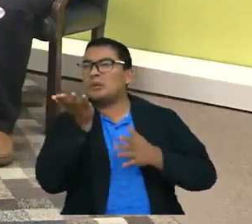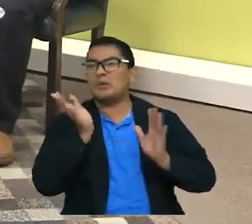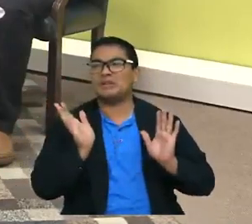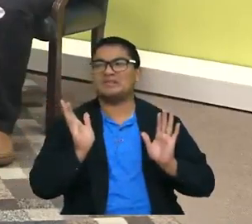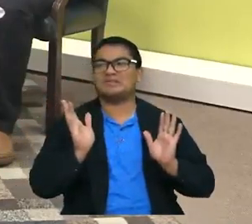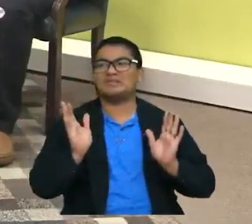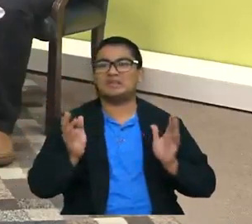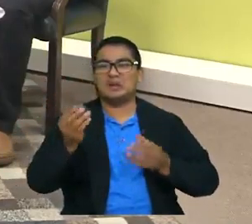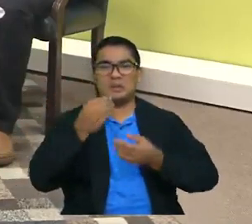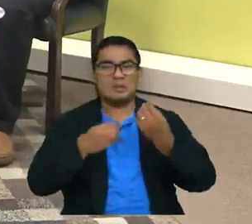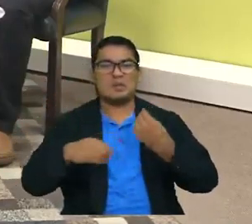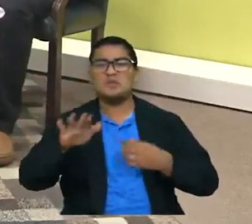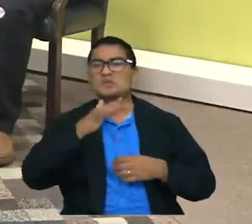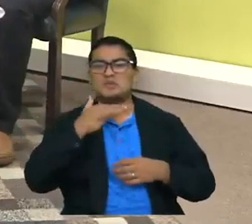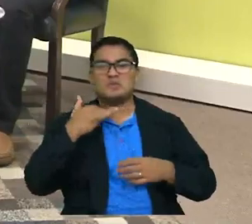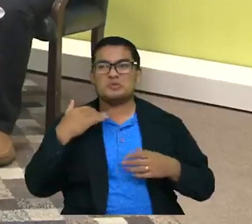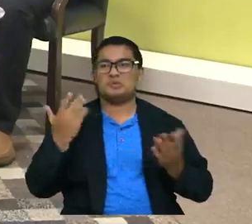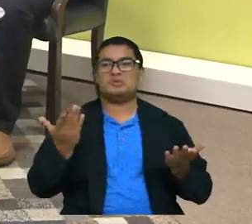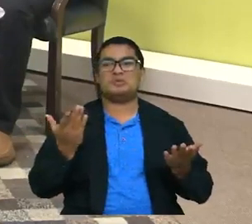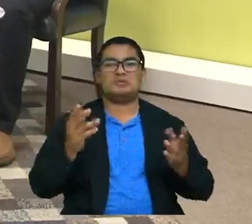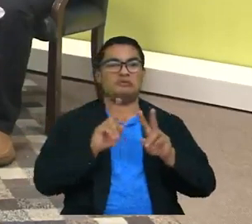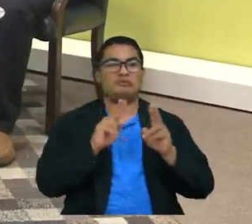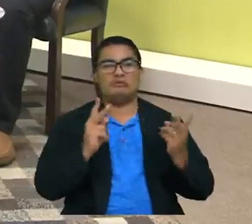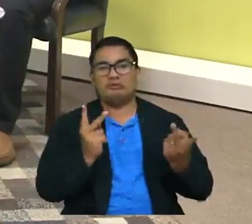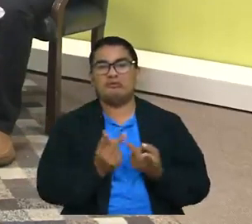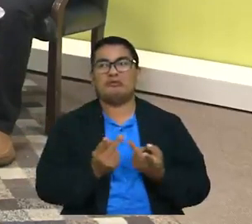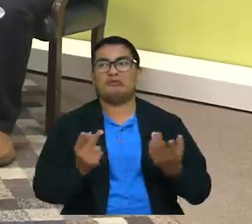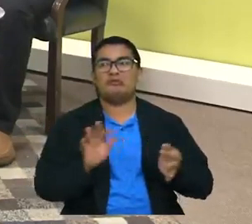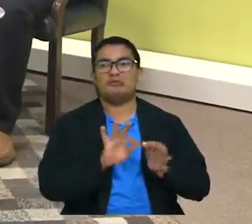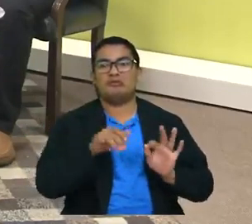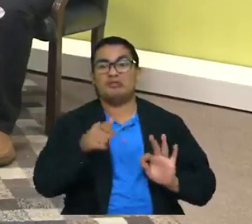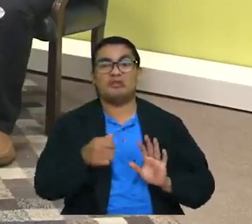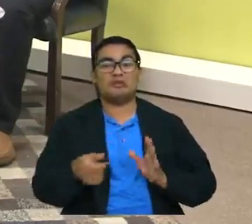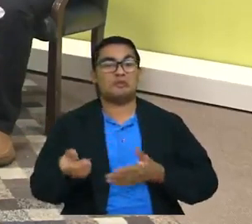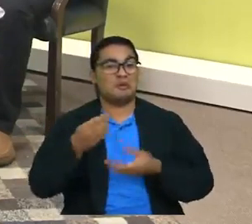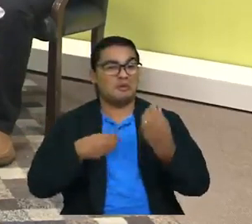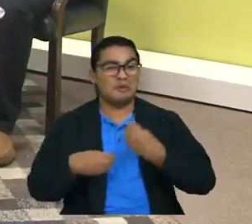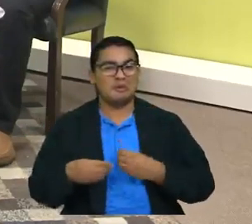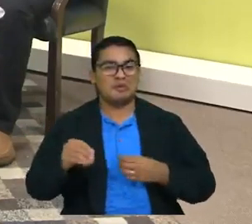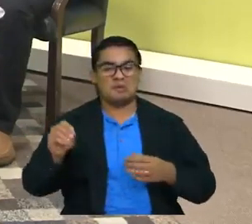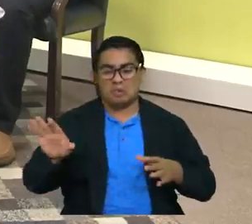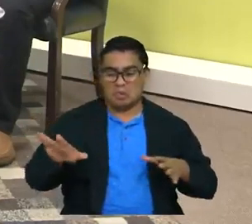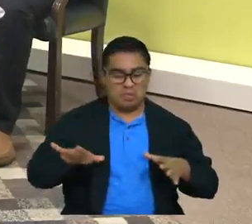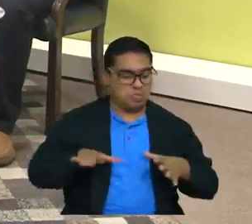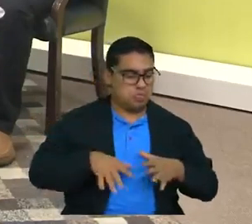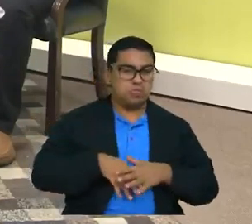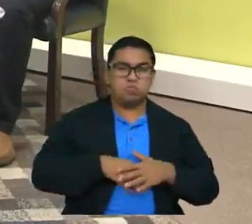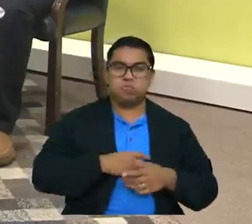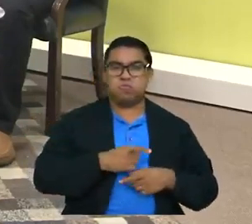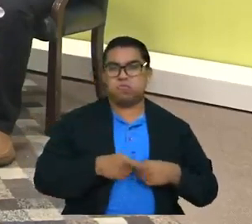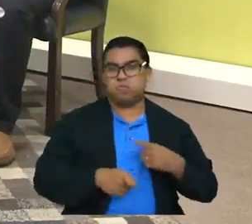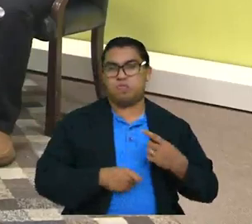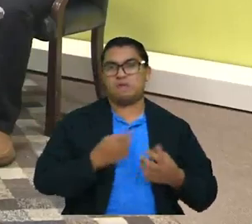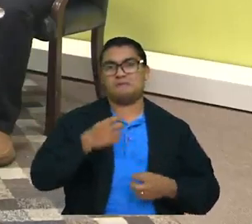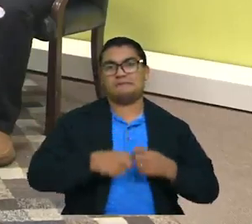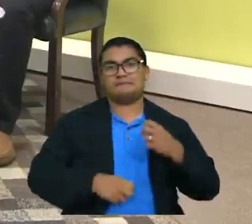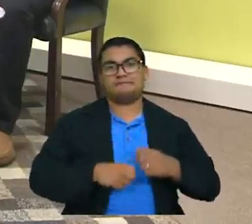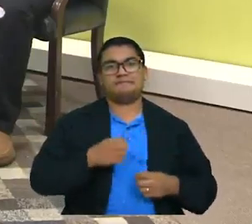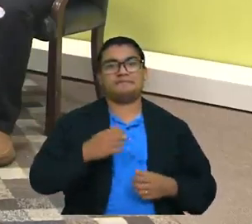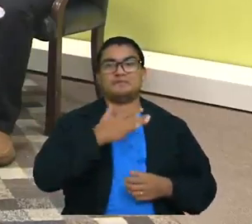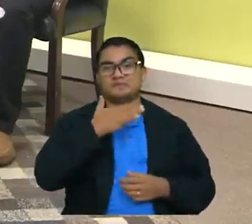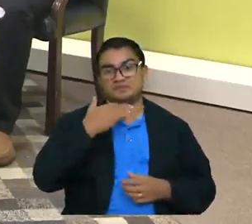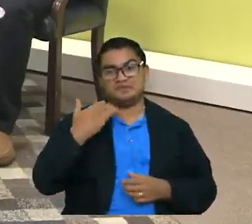las comidas contaminadas, de las verduras que no se lavaron bien probablemente, y esto provoca el proceso infeccioso.